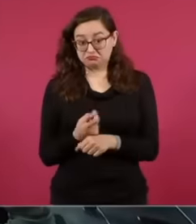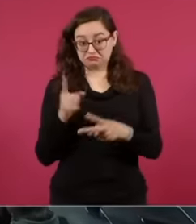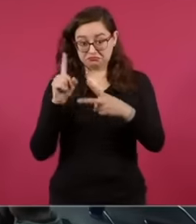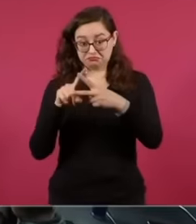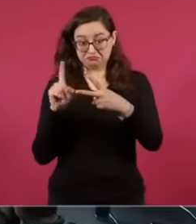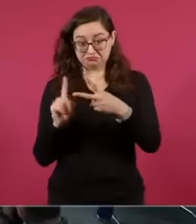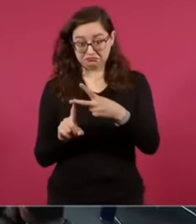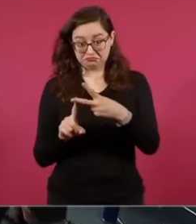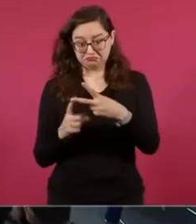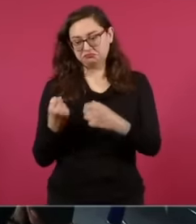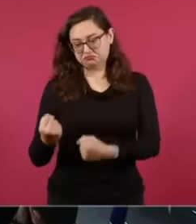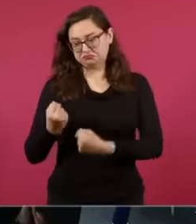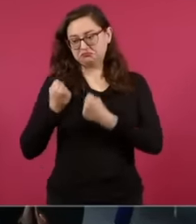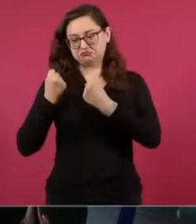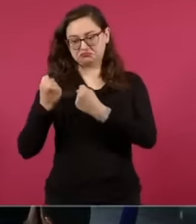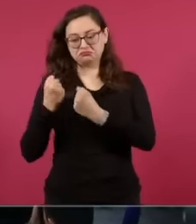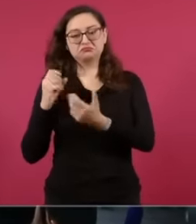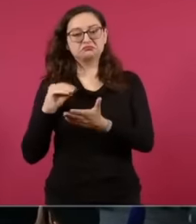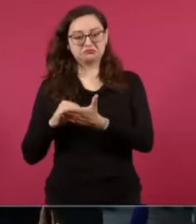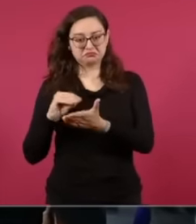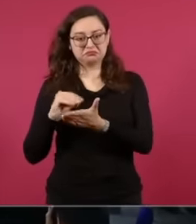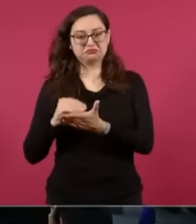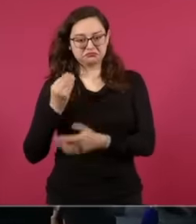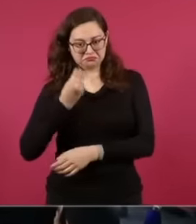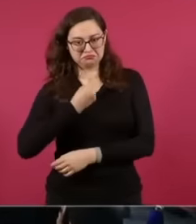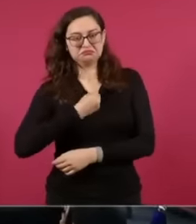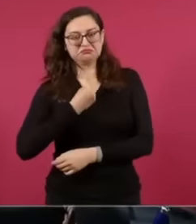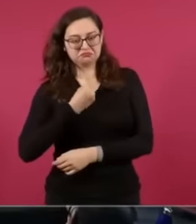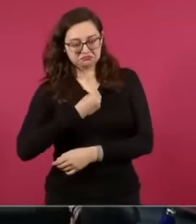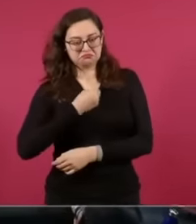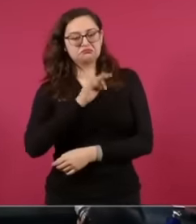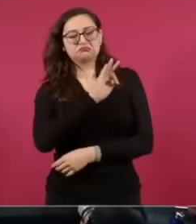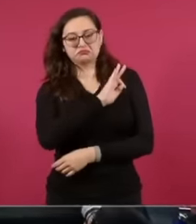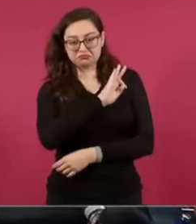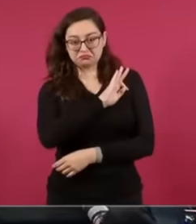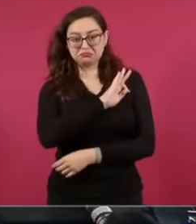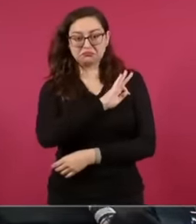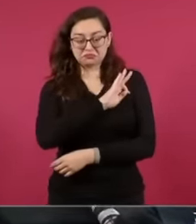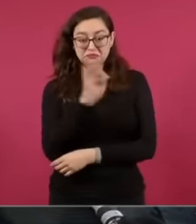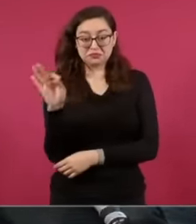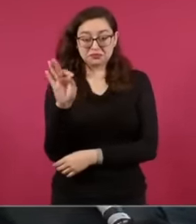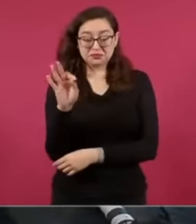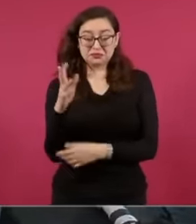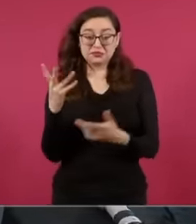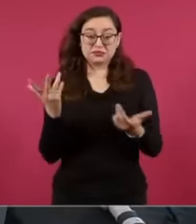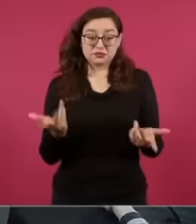nos hace fuertes ante cualquier